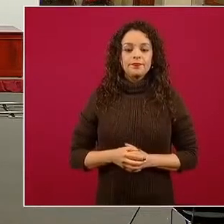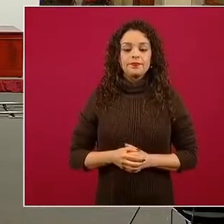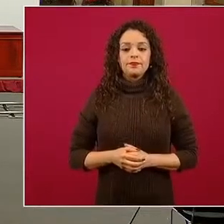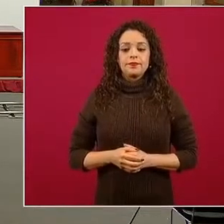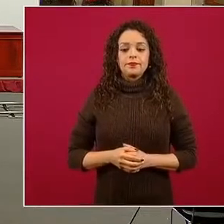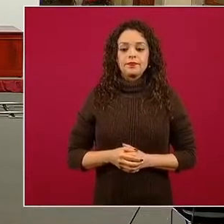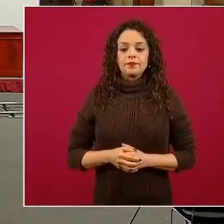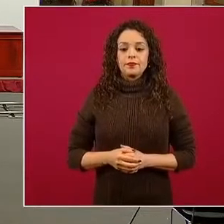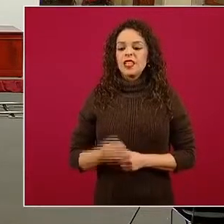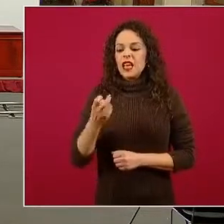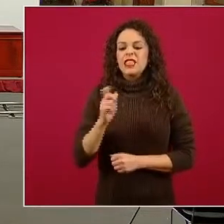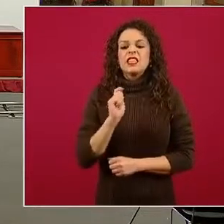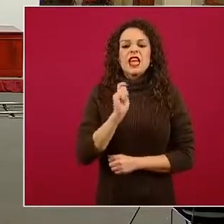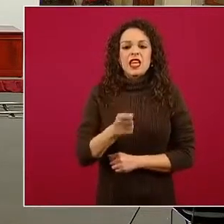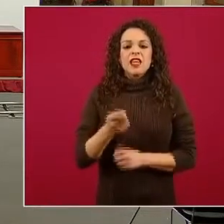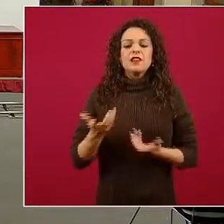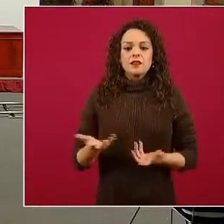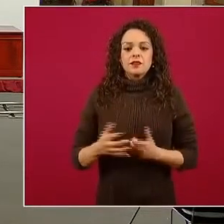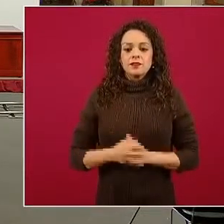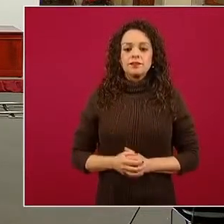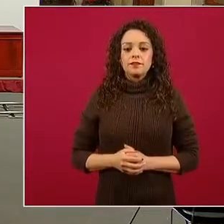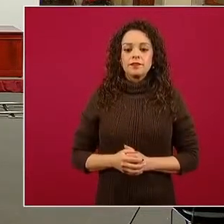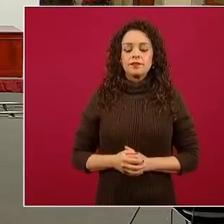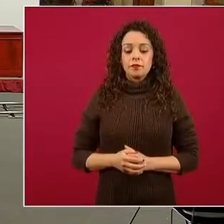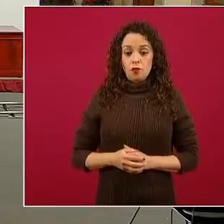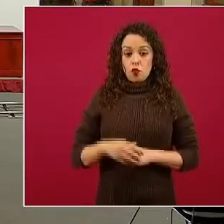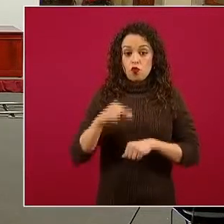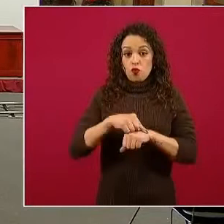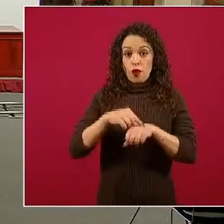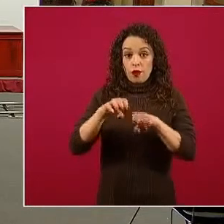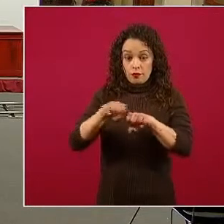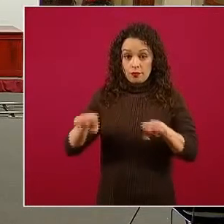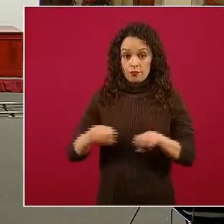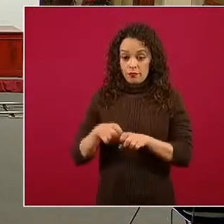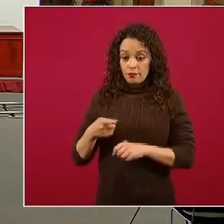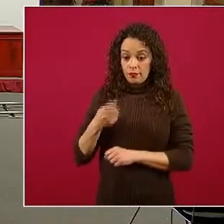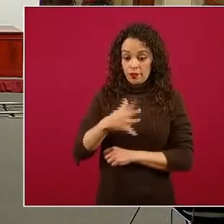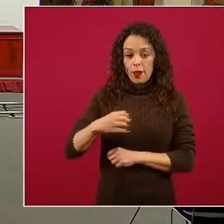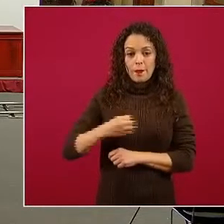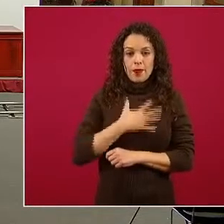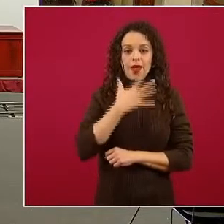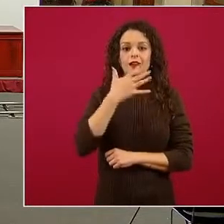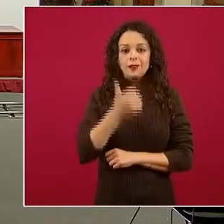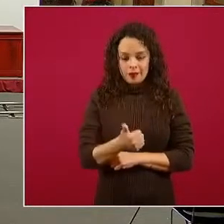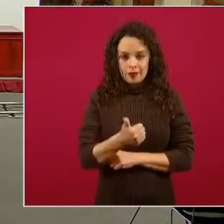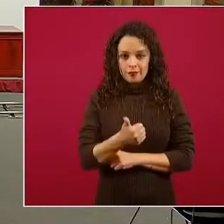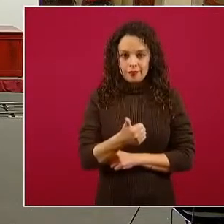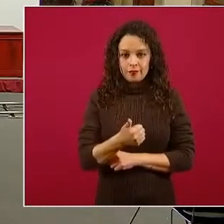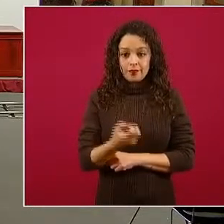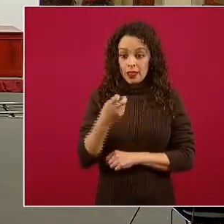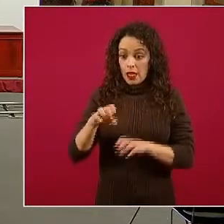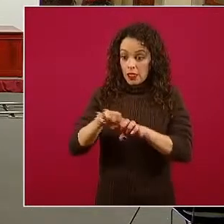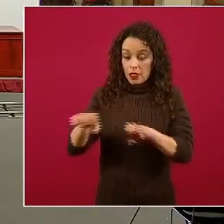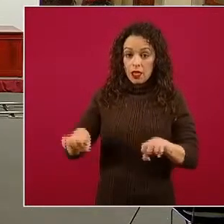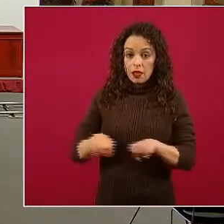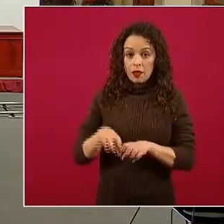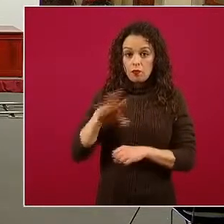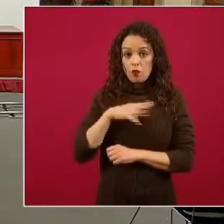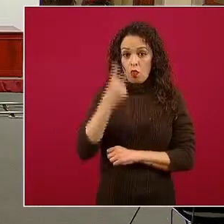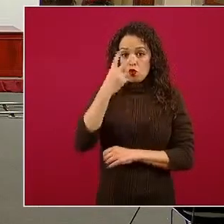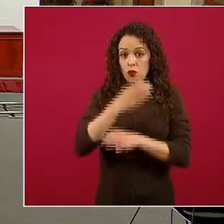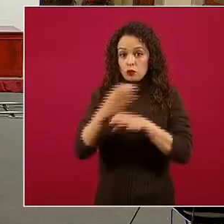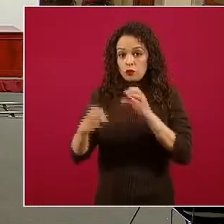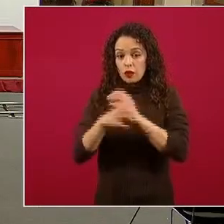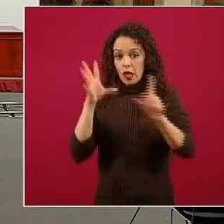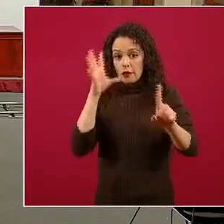De lo que se trata son unas brigadas médicas denominadas Médicos del Bienestar. Estas brigadas tienen dos objetivos.